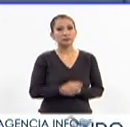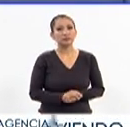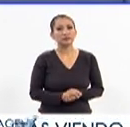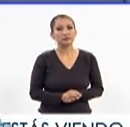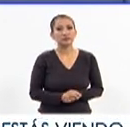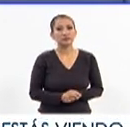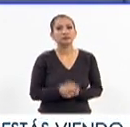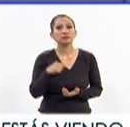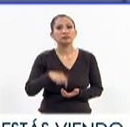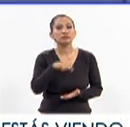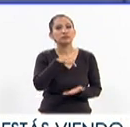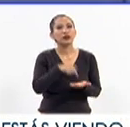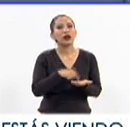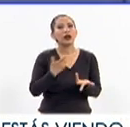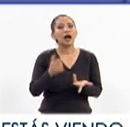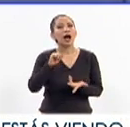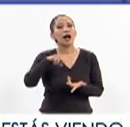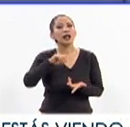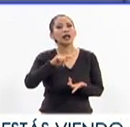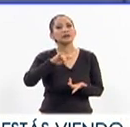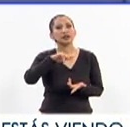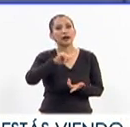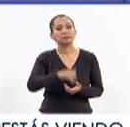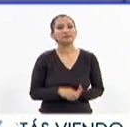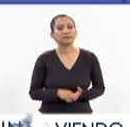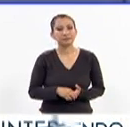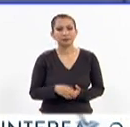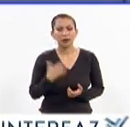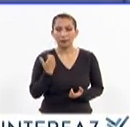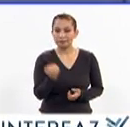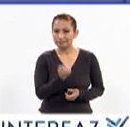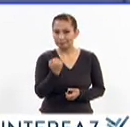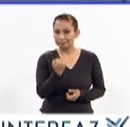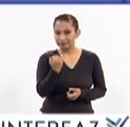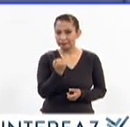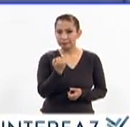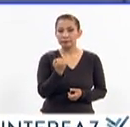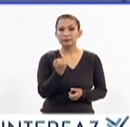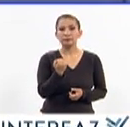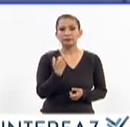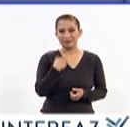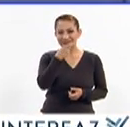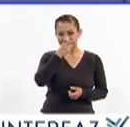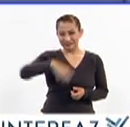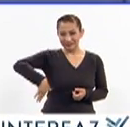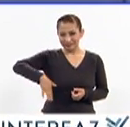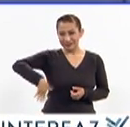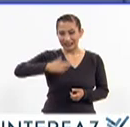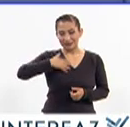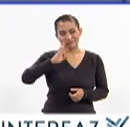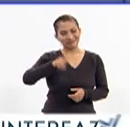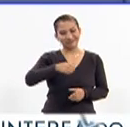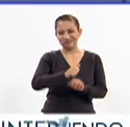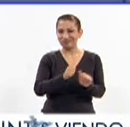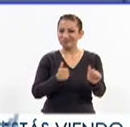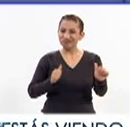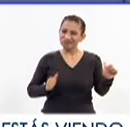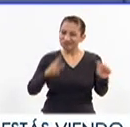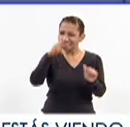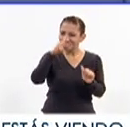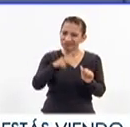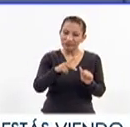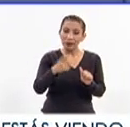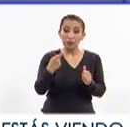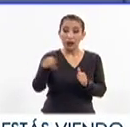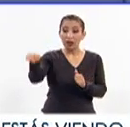gusto, acá en este lado del estudio, Ana Cristina Olvera. Afortunadamente, aunque como bien lo menciona, estamos retrasados, lo cierto